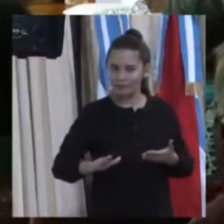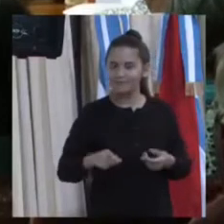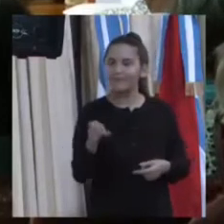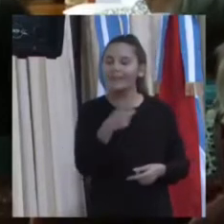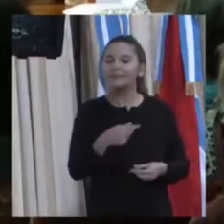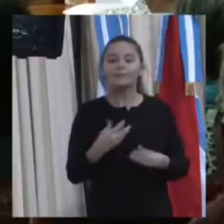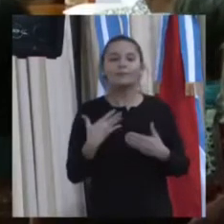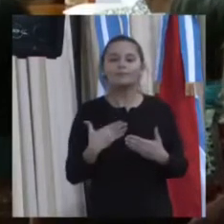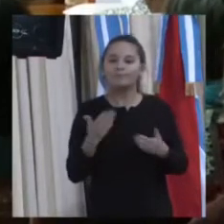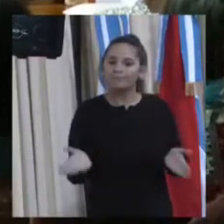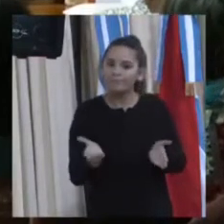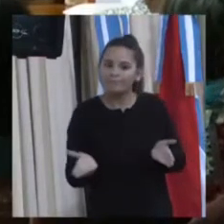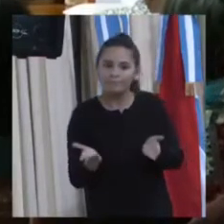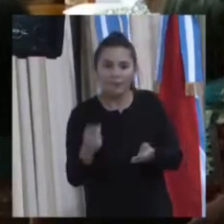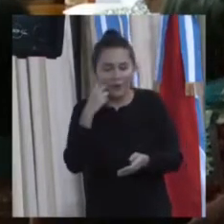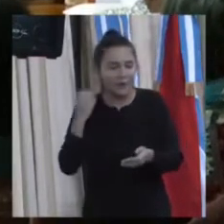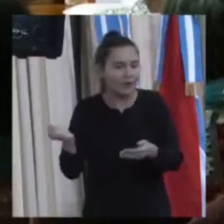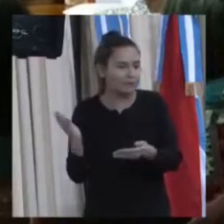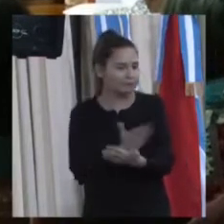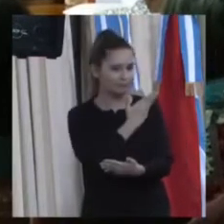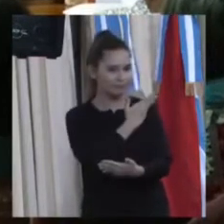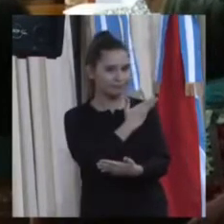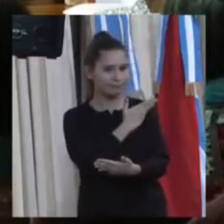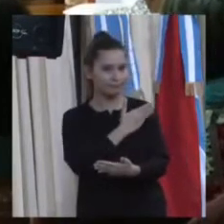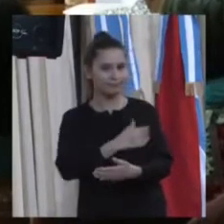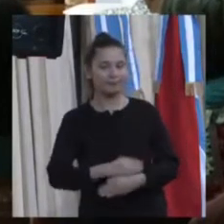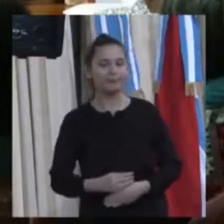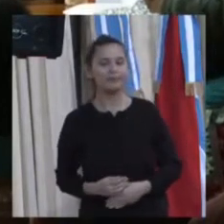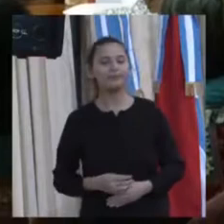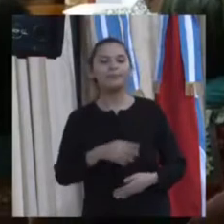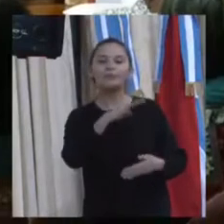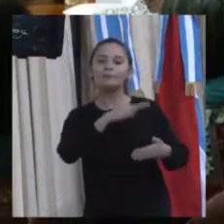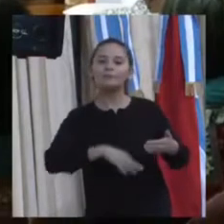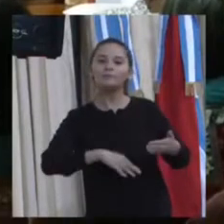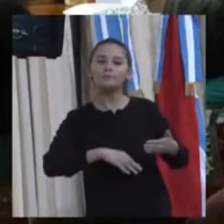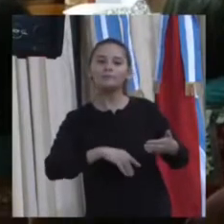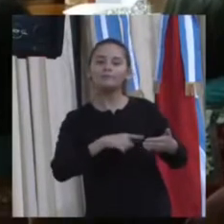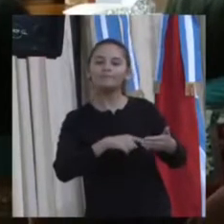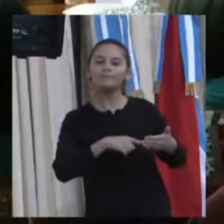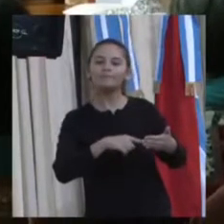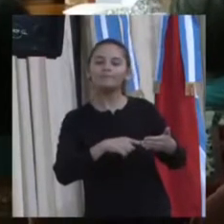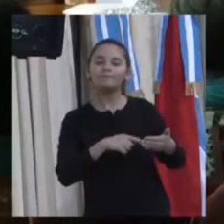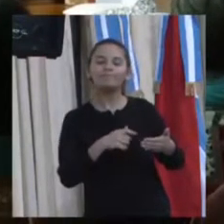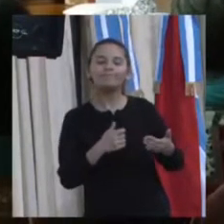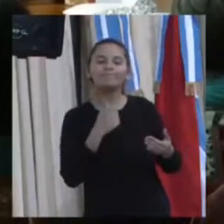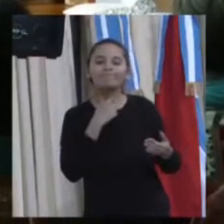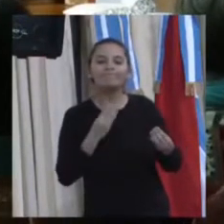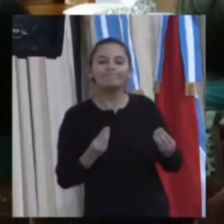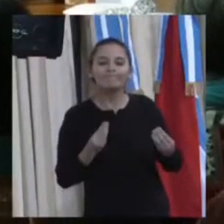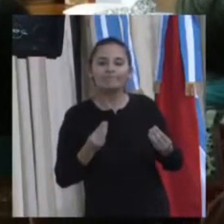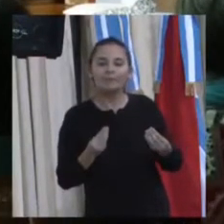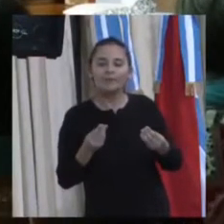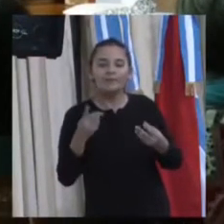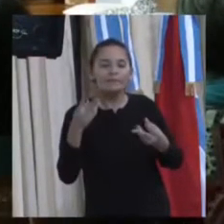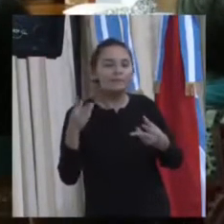exigía siempre la destrucción de lo viejo, ¿no? Recorrer las vetas del manifiesto, ¿no?, implica entrever una suerte